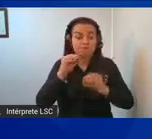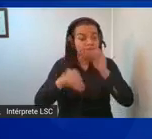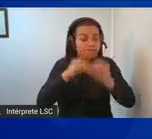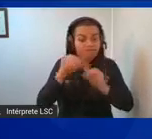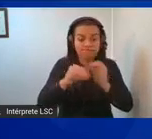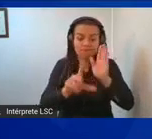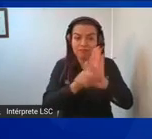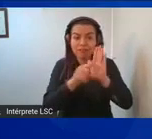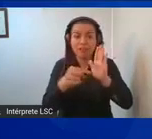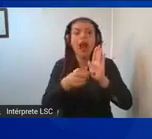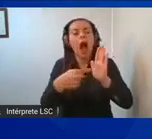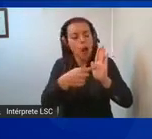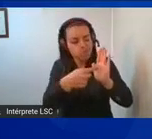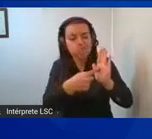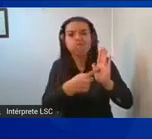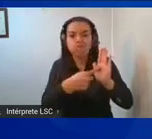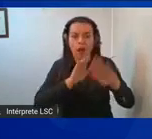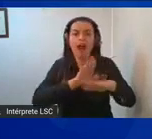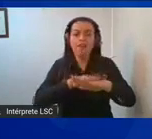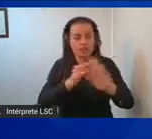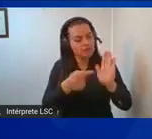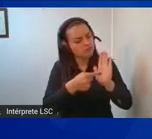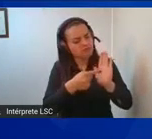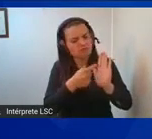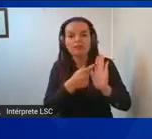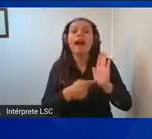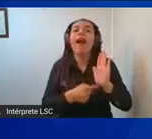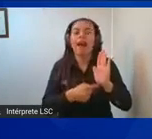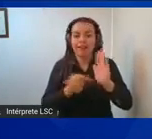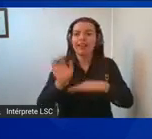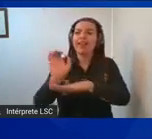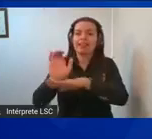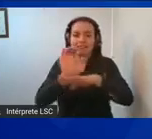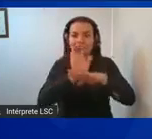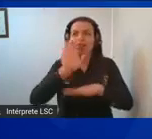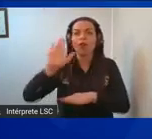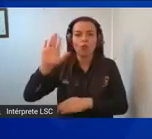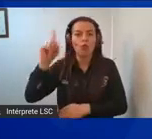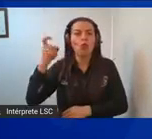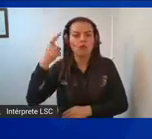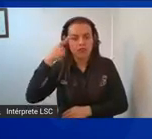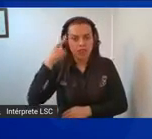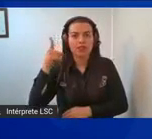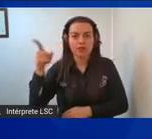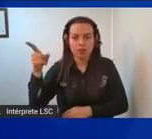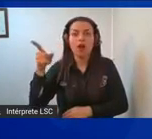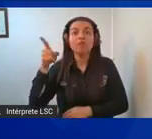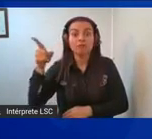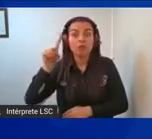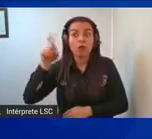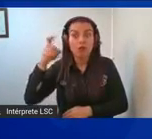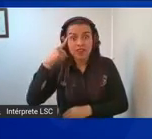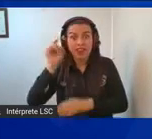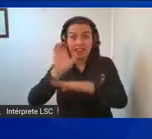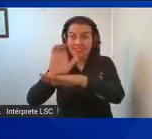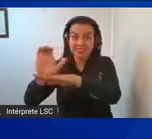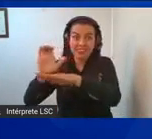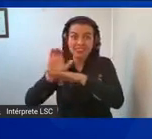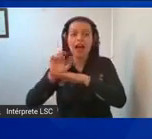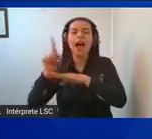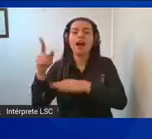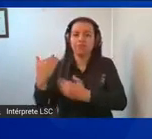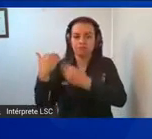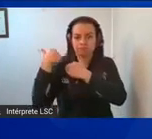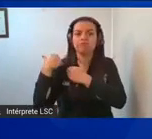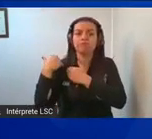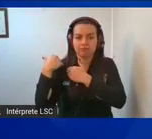de la reglamentación, y ahí serían, digamos que las entidades del gobierno las llamadas a definir esa